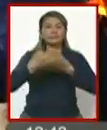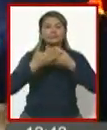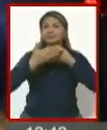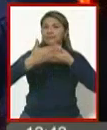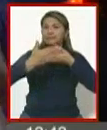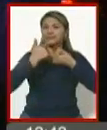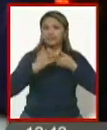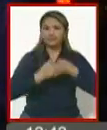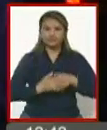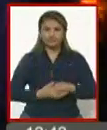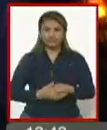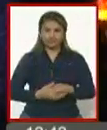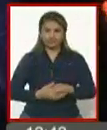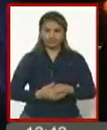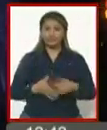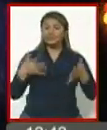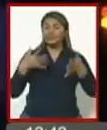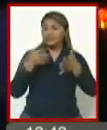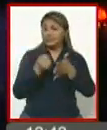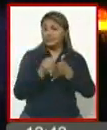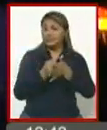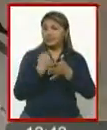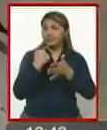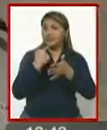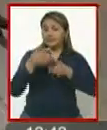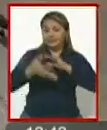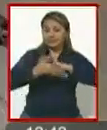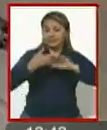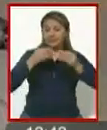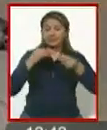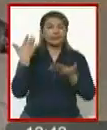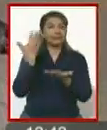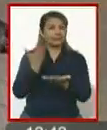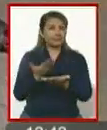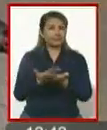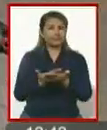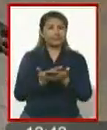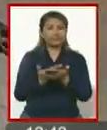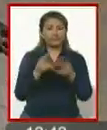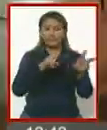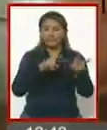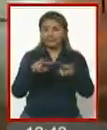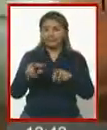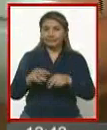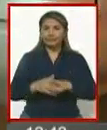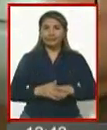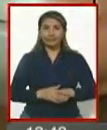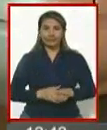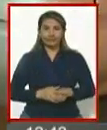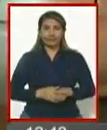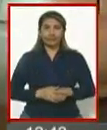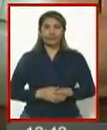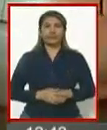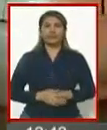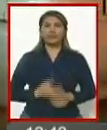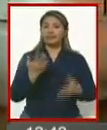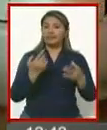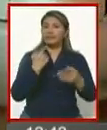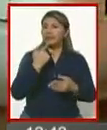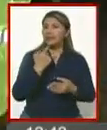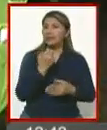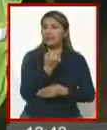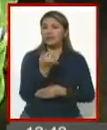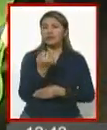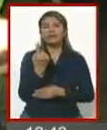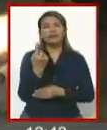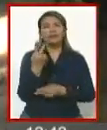adelante. En contra, eso es lo que me han contado a mí. Yo llegué cuando ya había pasado ya. Por lo visto, una nada más, lo